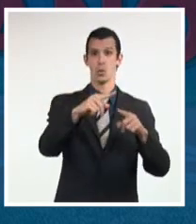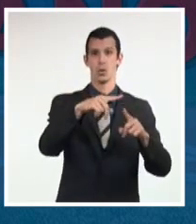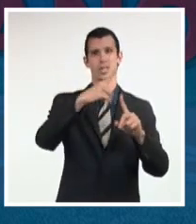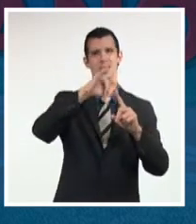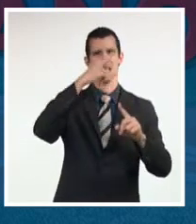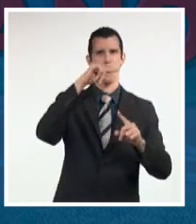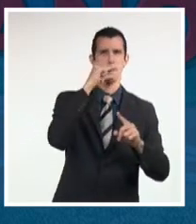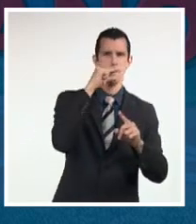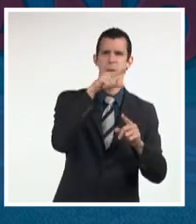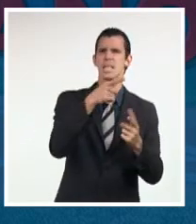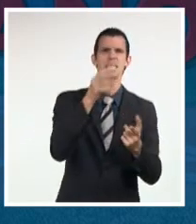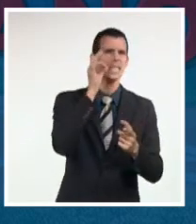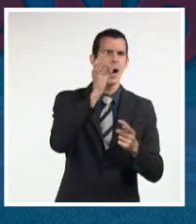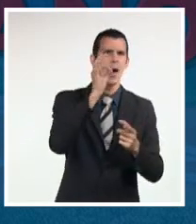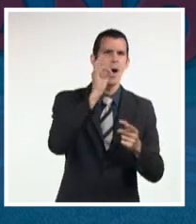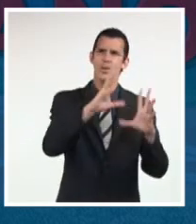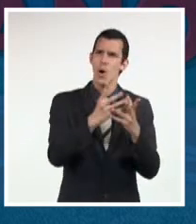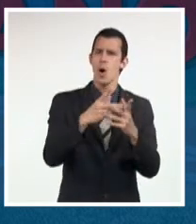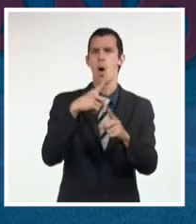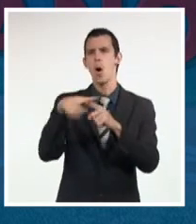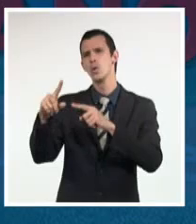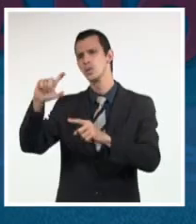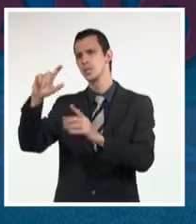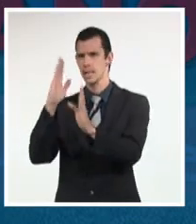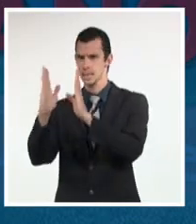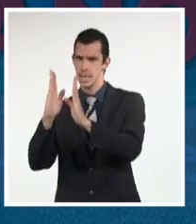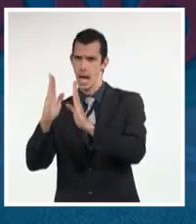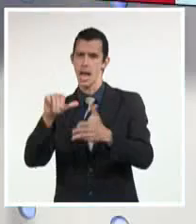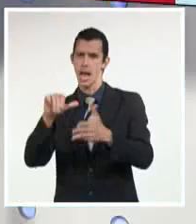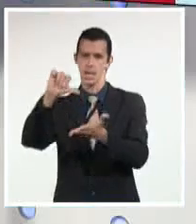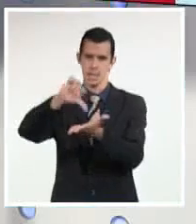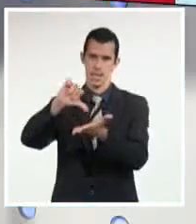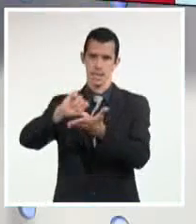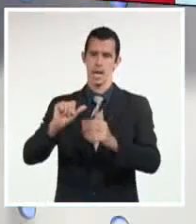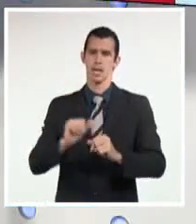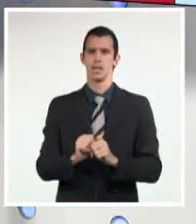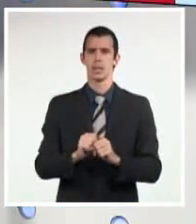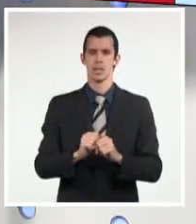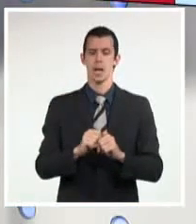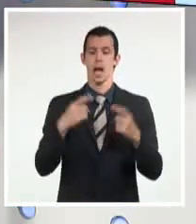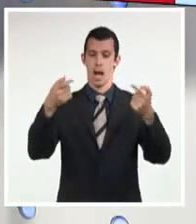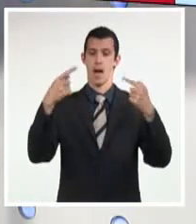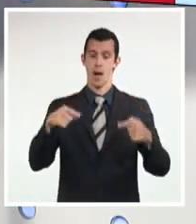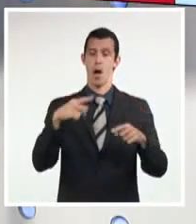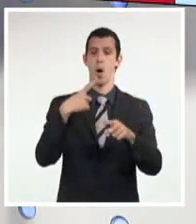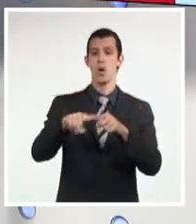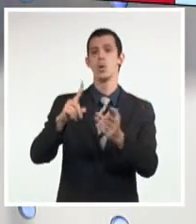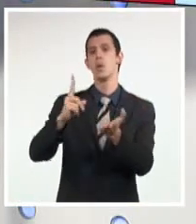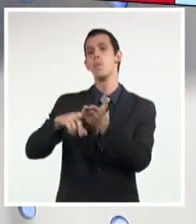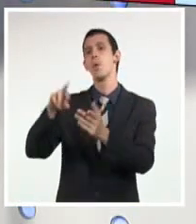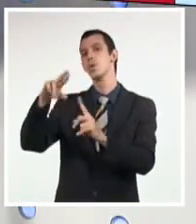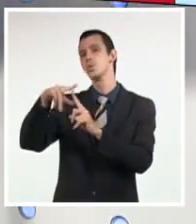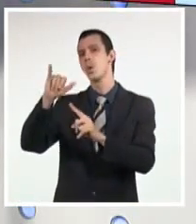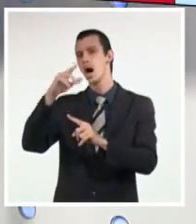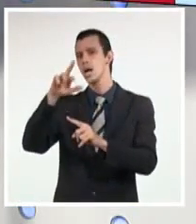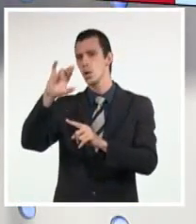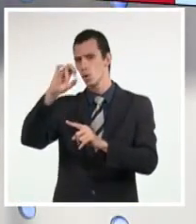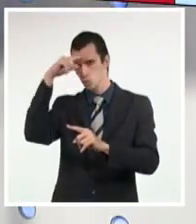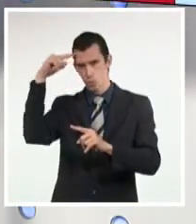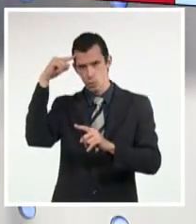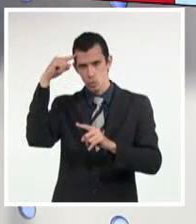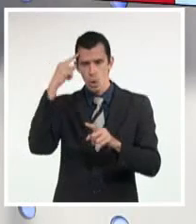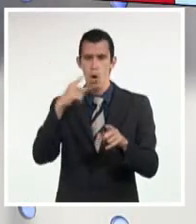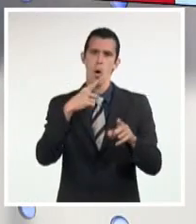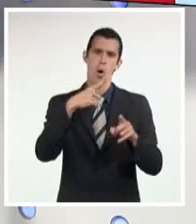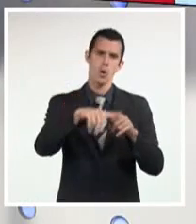y agricultores recibirá en el Mártires de Barbados a su similar de portuarios los dirigidos por Héctor Huerta exhiben cuatro victorias y solo